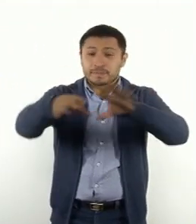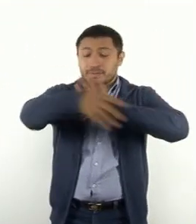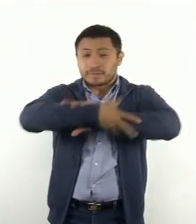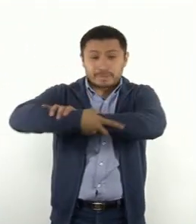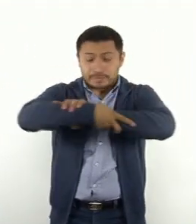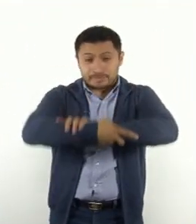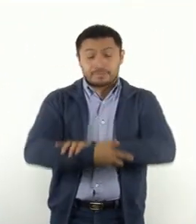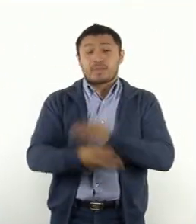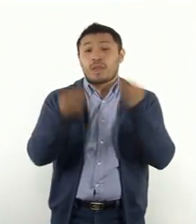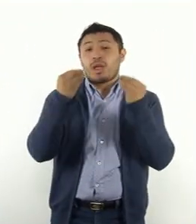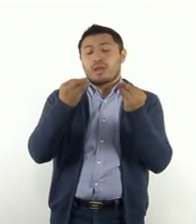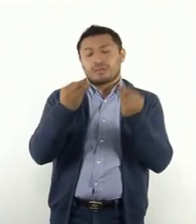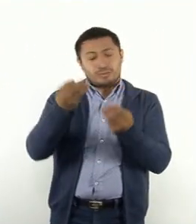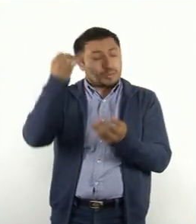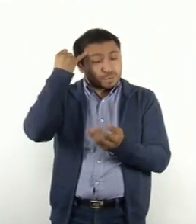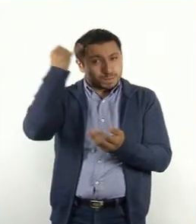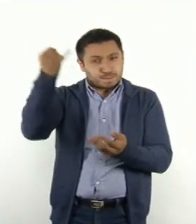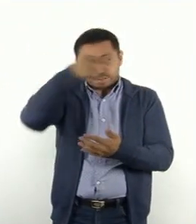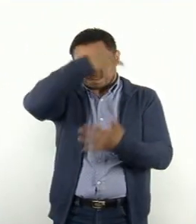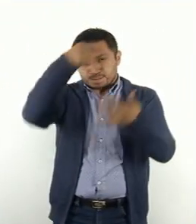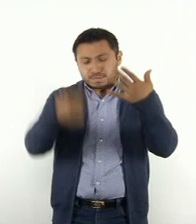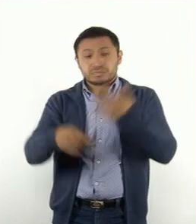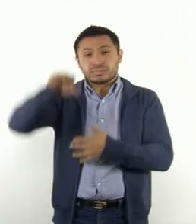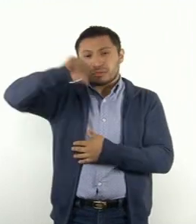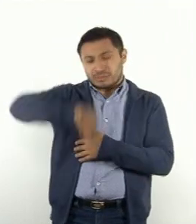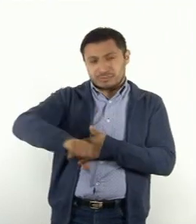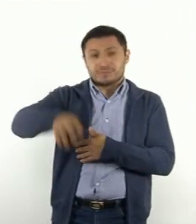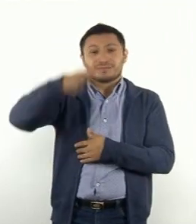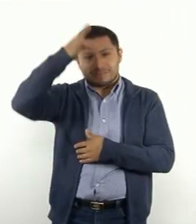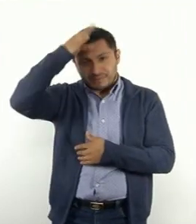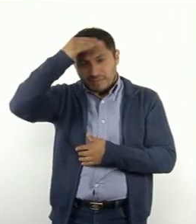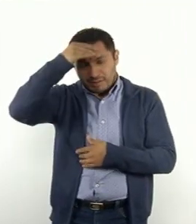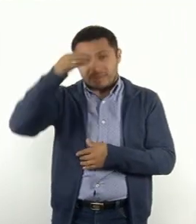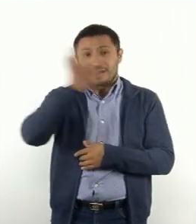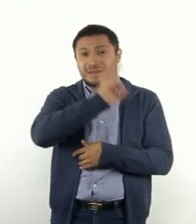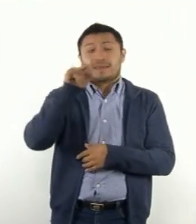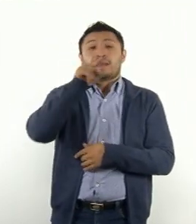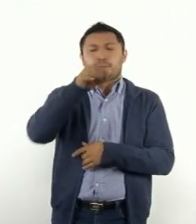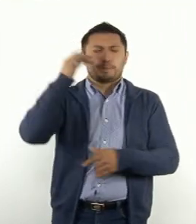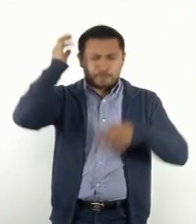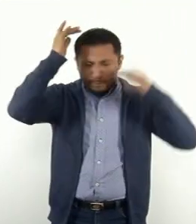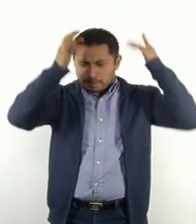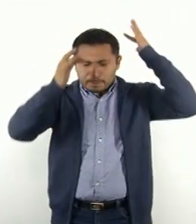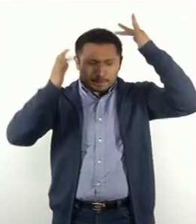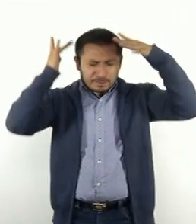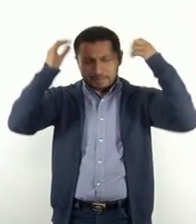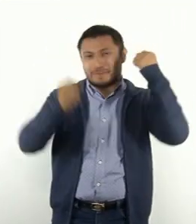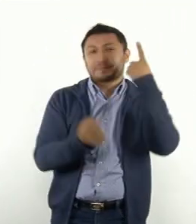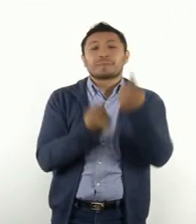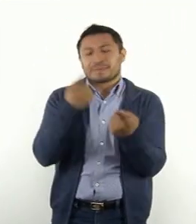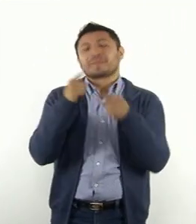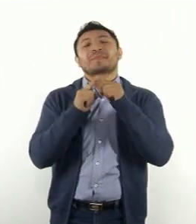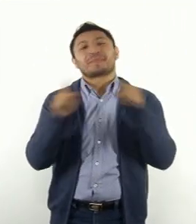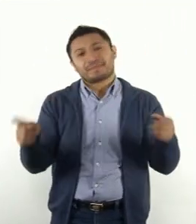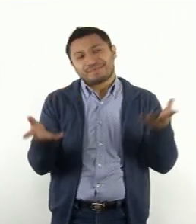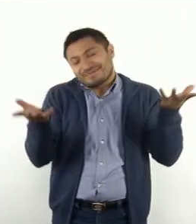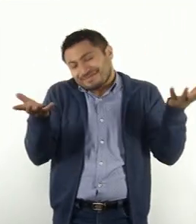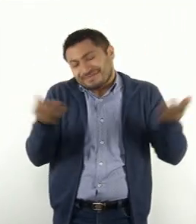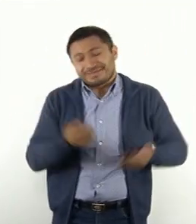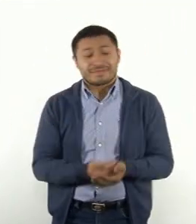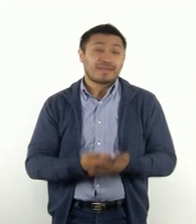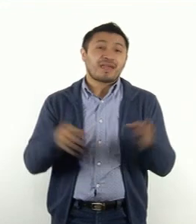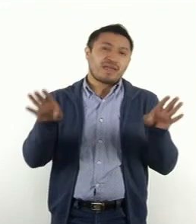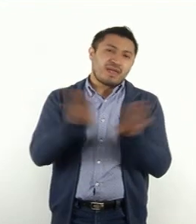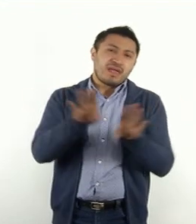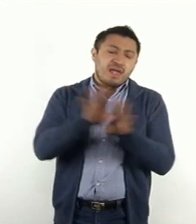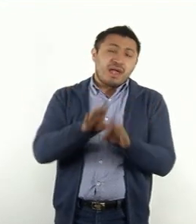las ideas que hemos trabajado en esta sesión. De seguro están reflexionando ya en algunas de ellas. ¿Cómo